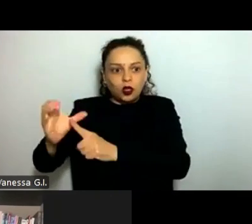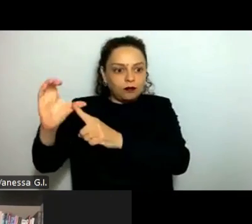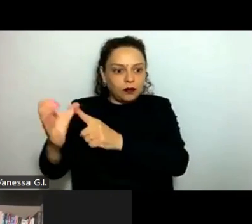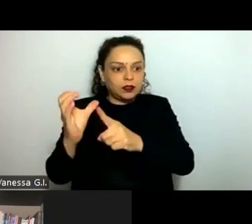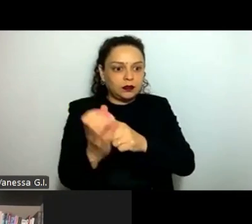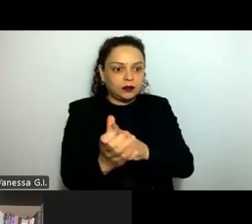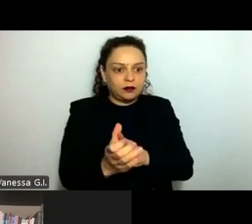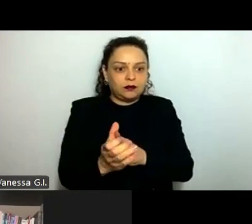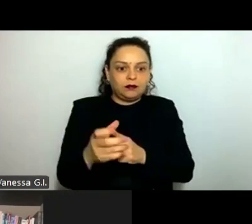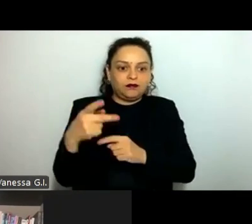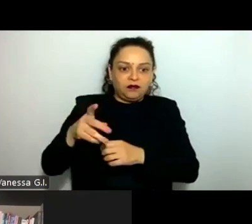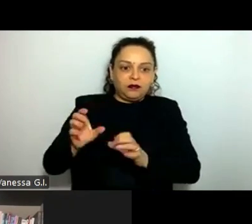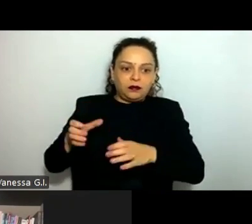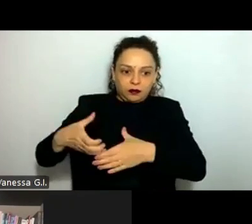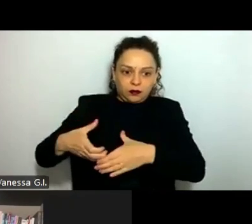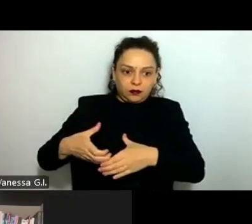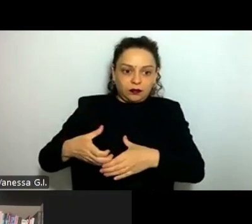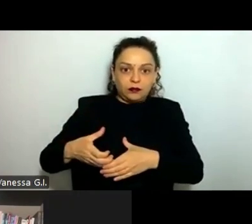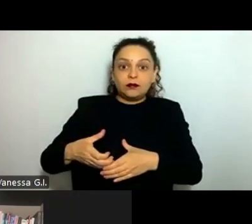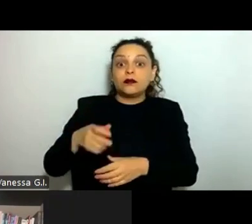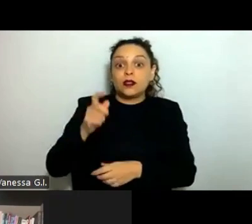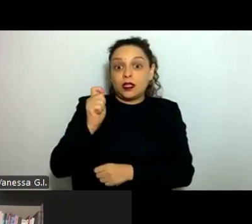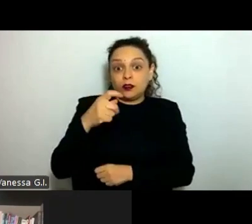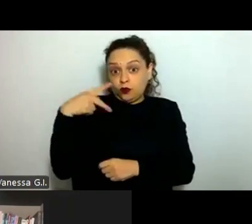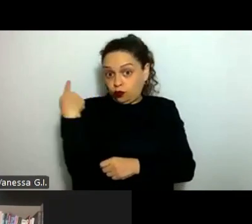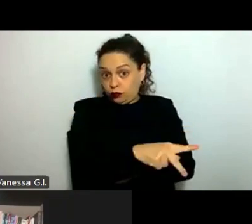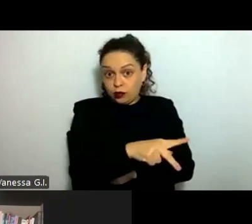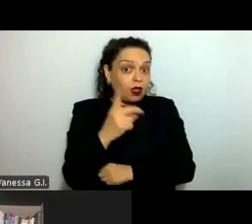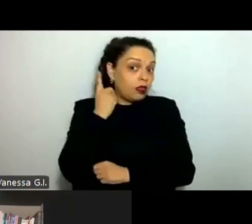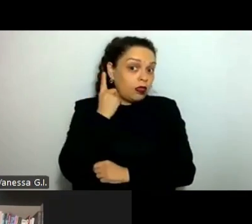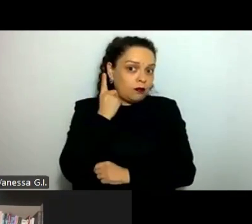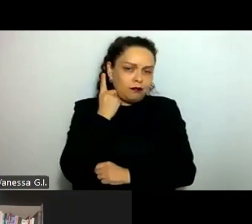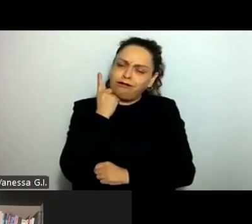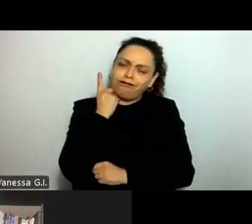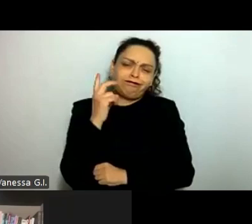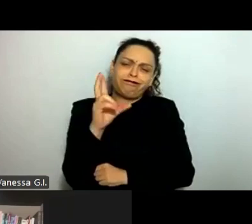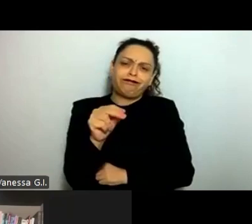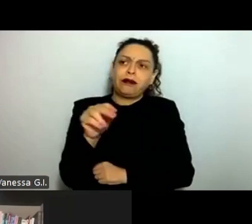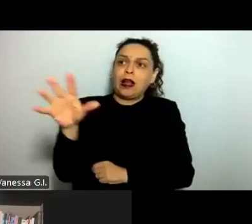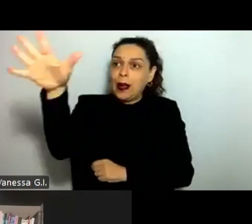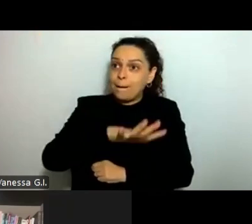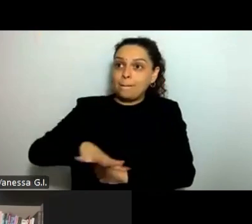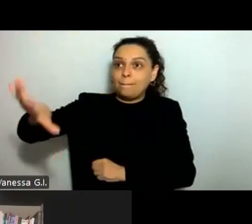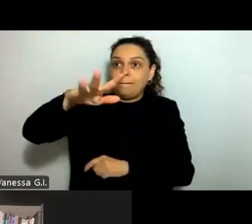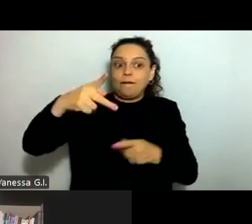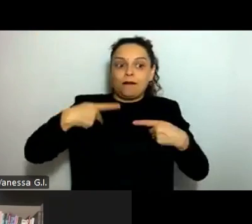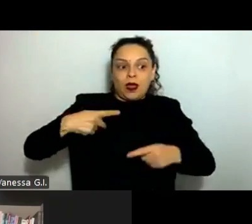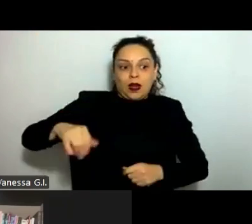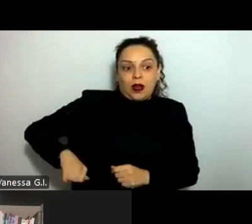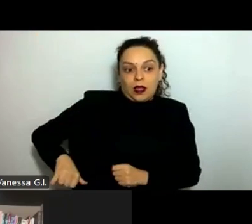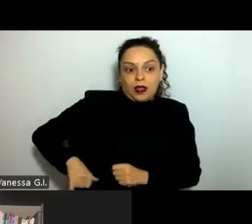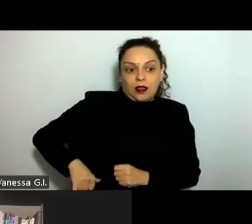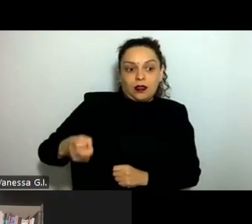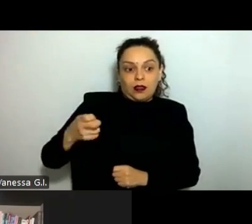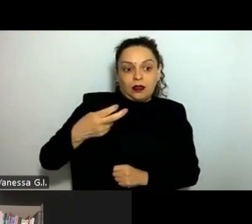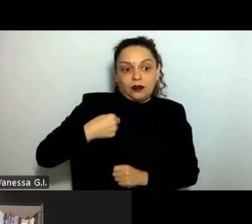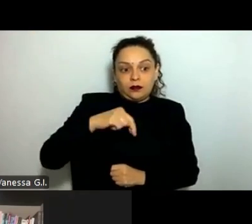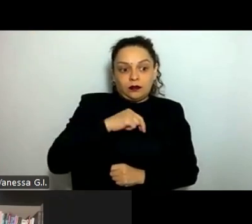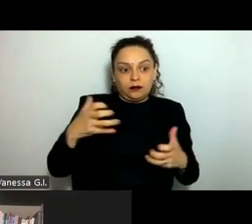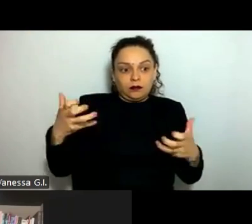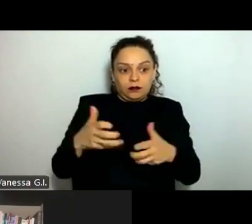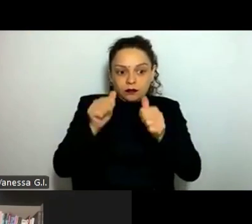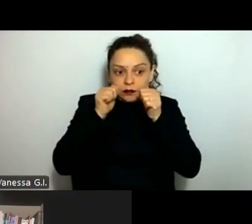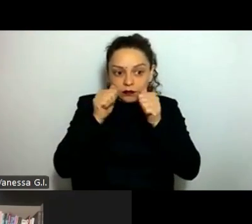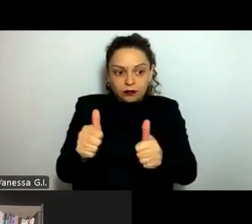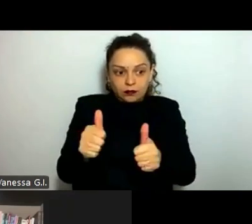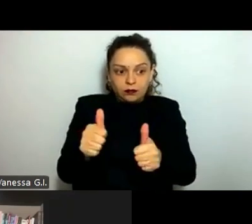asuntos no de los diputados, sino precisamente asuntos que le interesan a los ciudadanos, que son a los que nos debemos. Entonces, estar muy atentos también